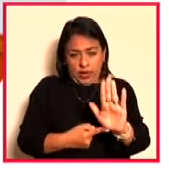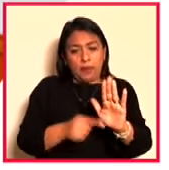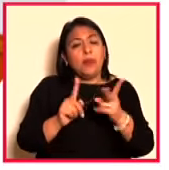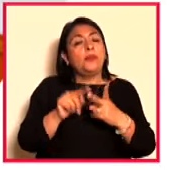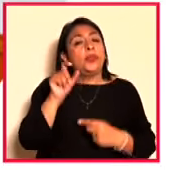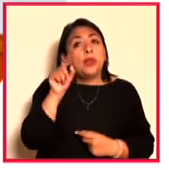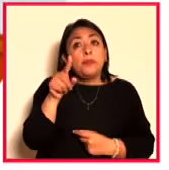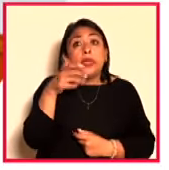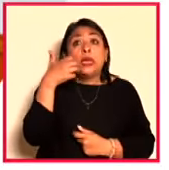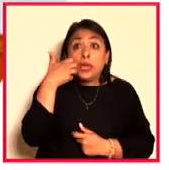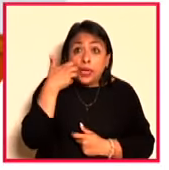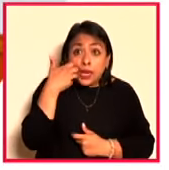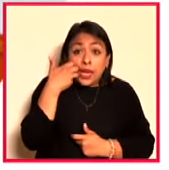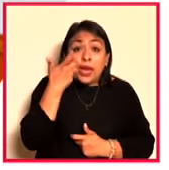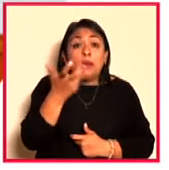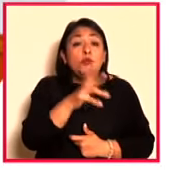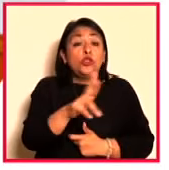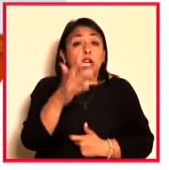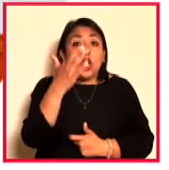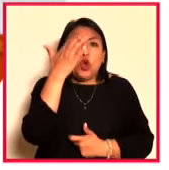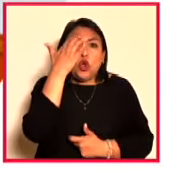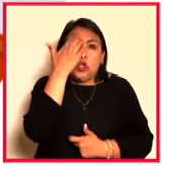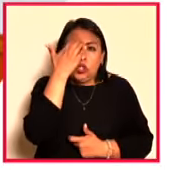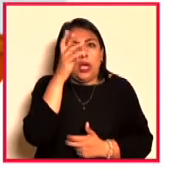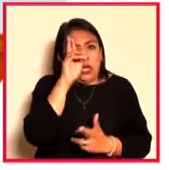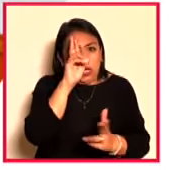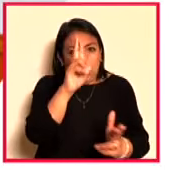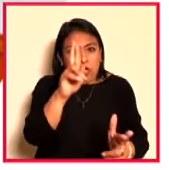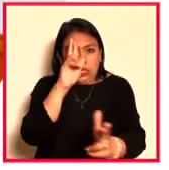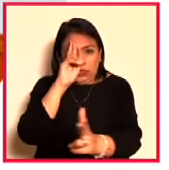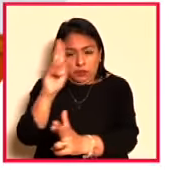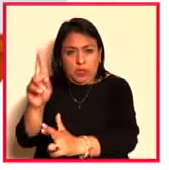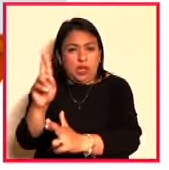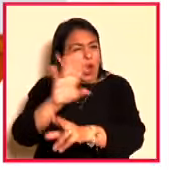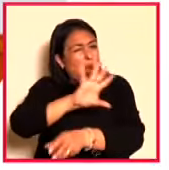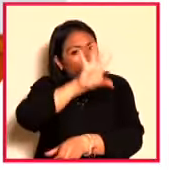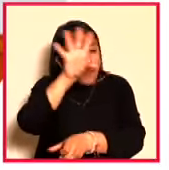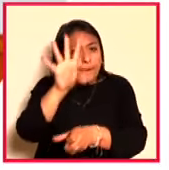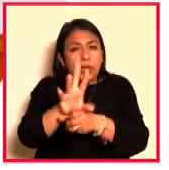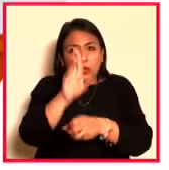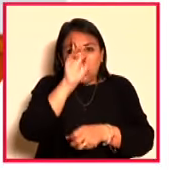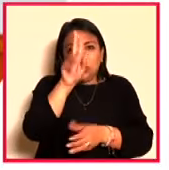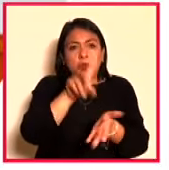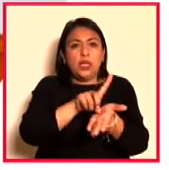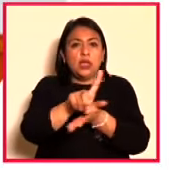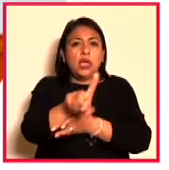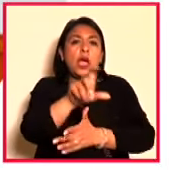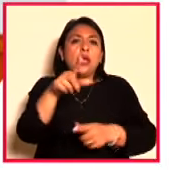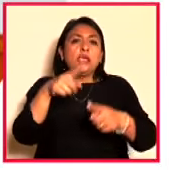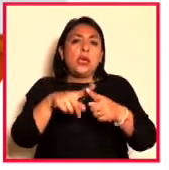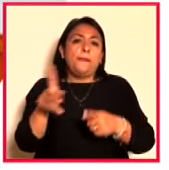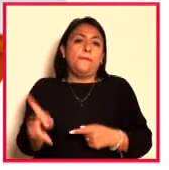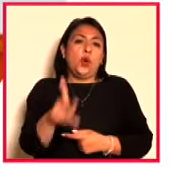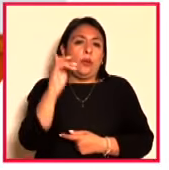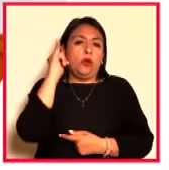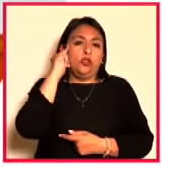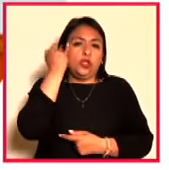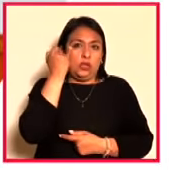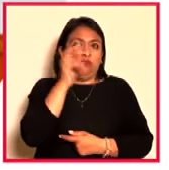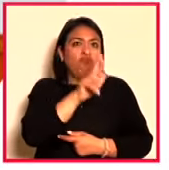que se reconozcan y sean respetados plenamente los derechos de los pueblos indígenas, reconocidos